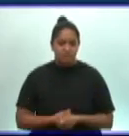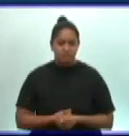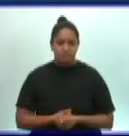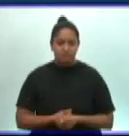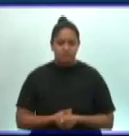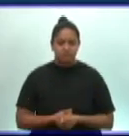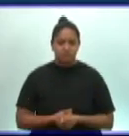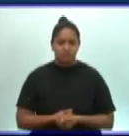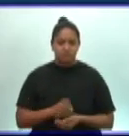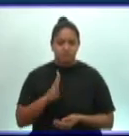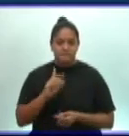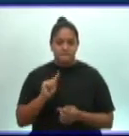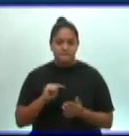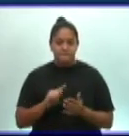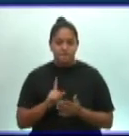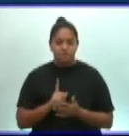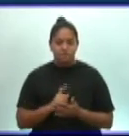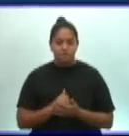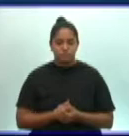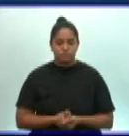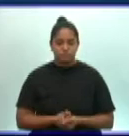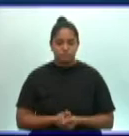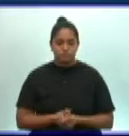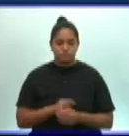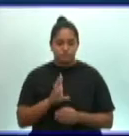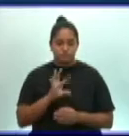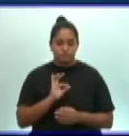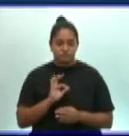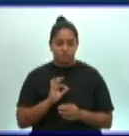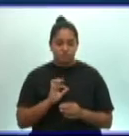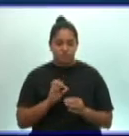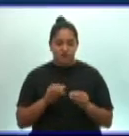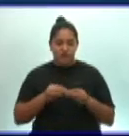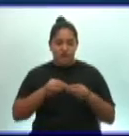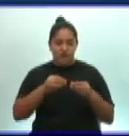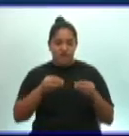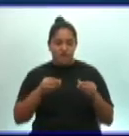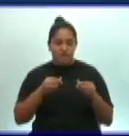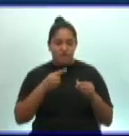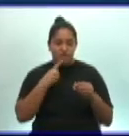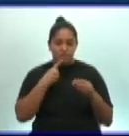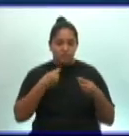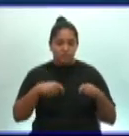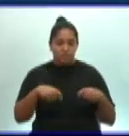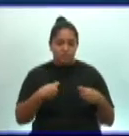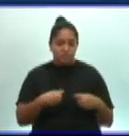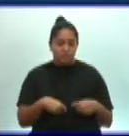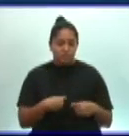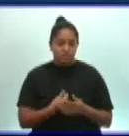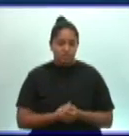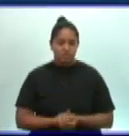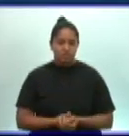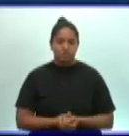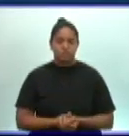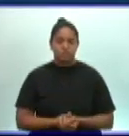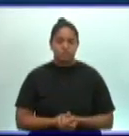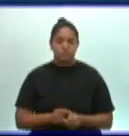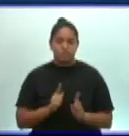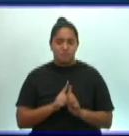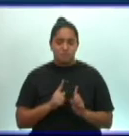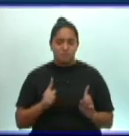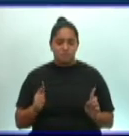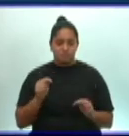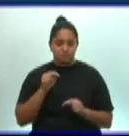B1 a medida que seleccionamos limaduras más distantes del conductor, o sea, a una mayor distancia respecto al